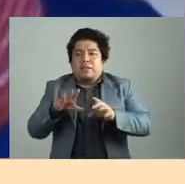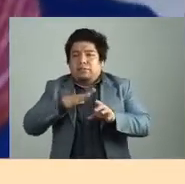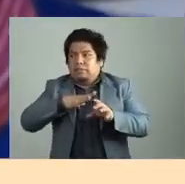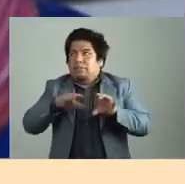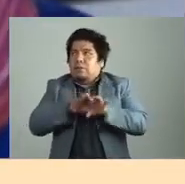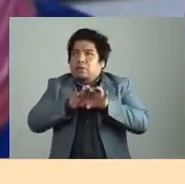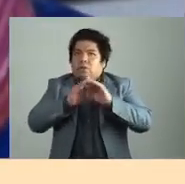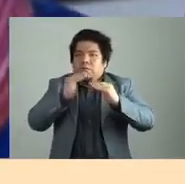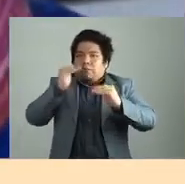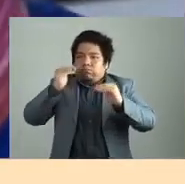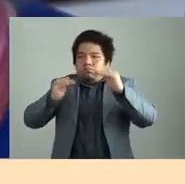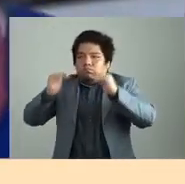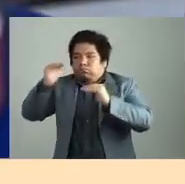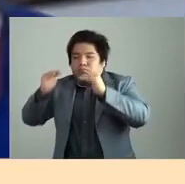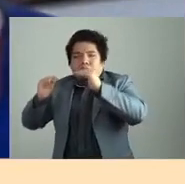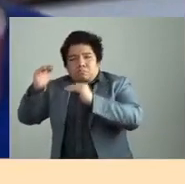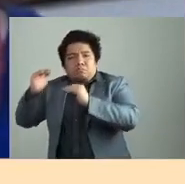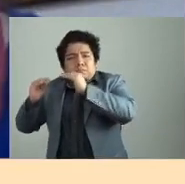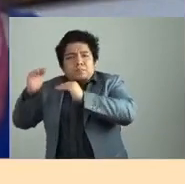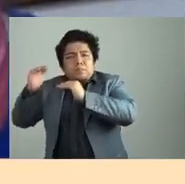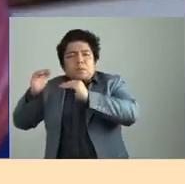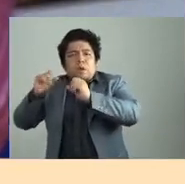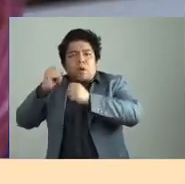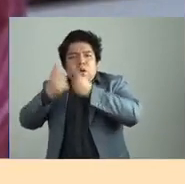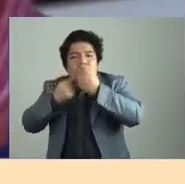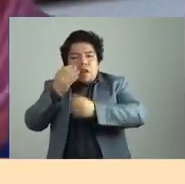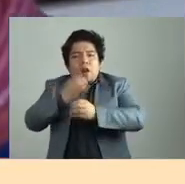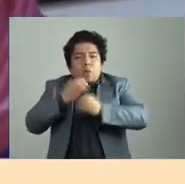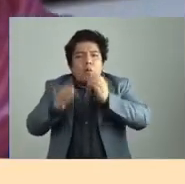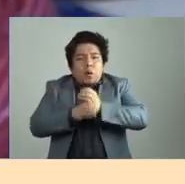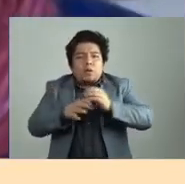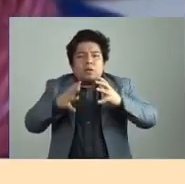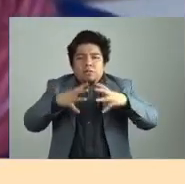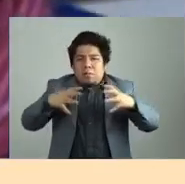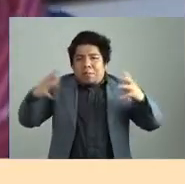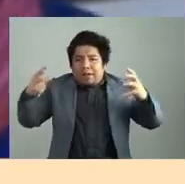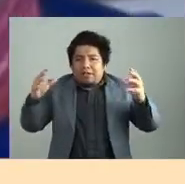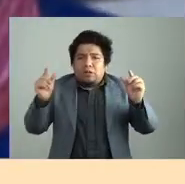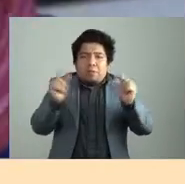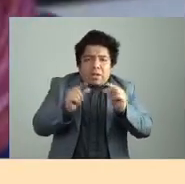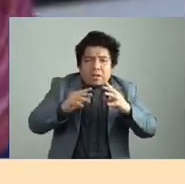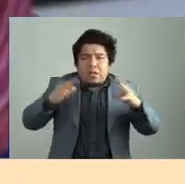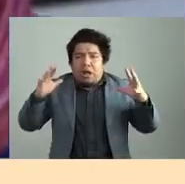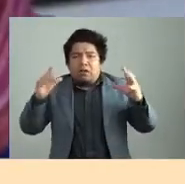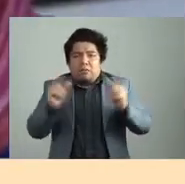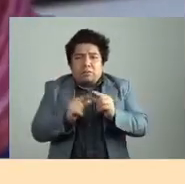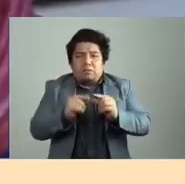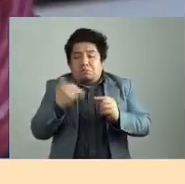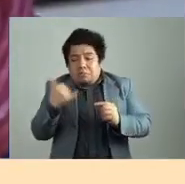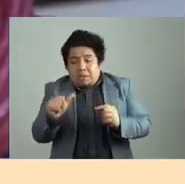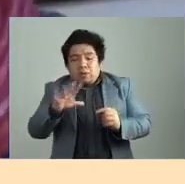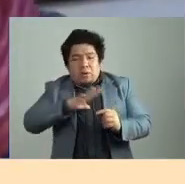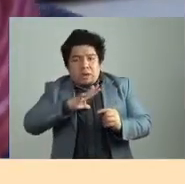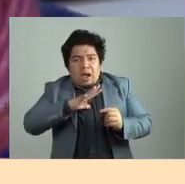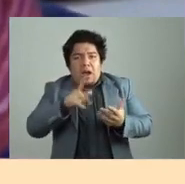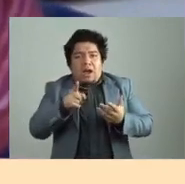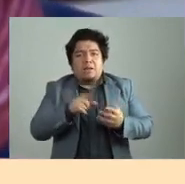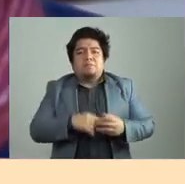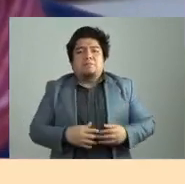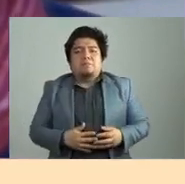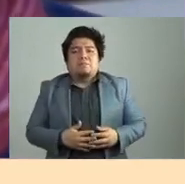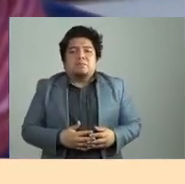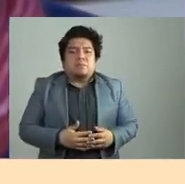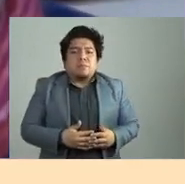en forma más amplia o más no está ya se está viviendo y